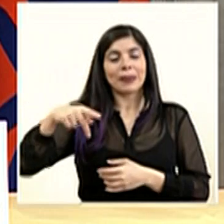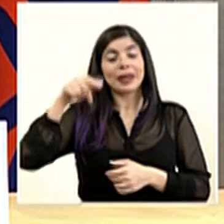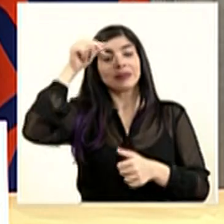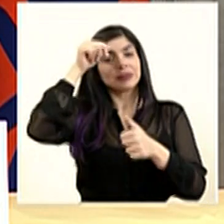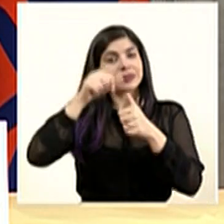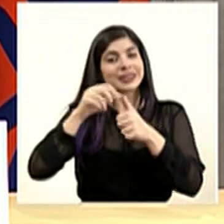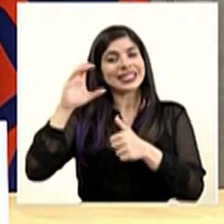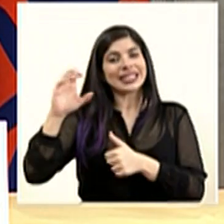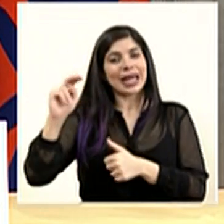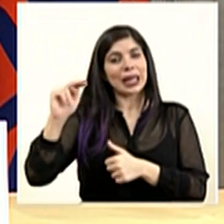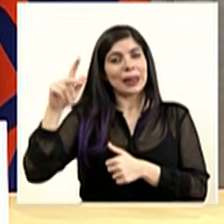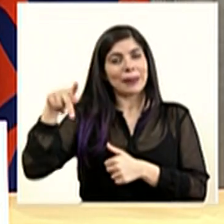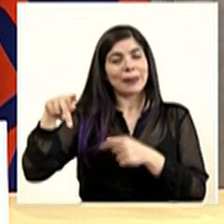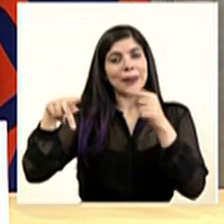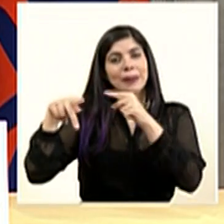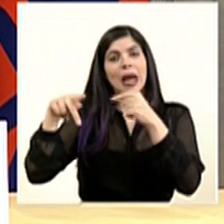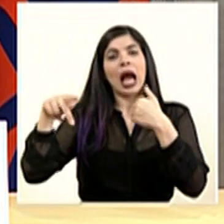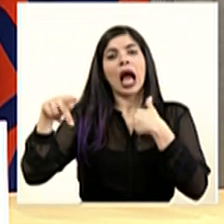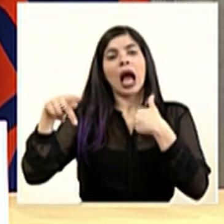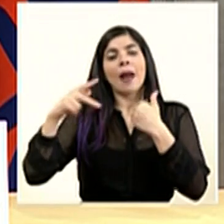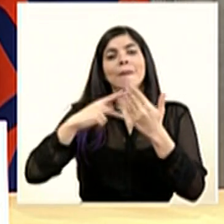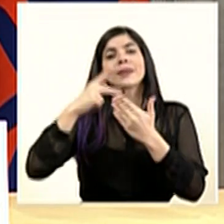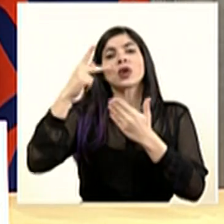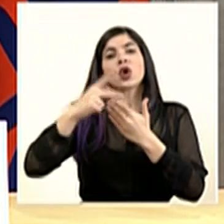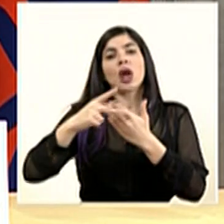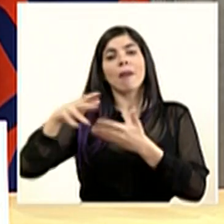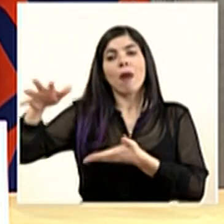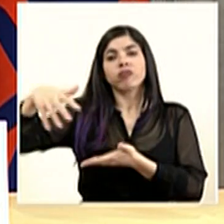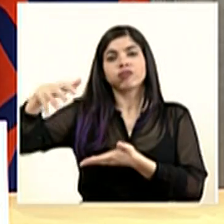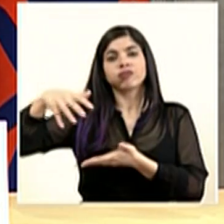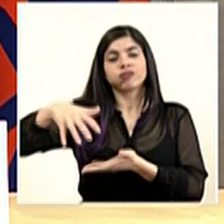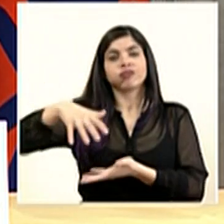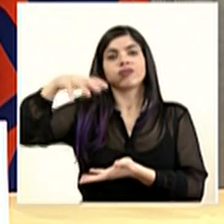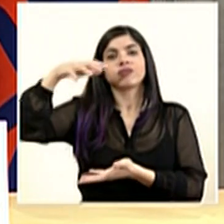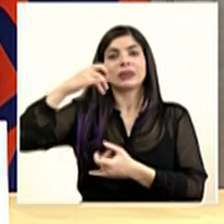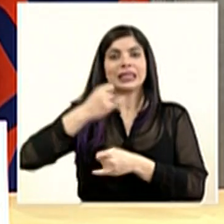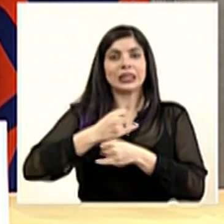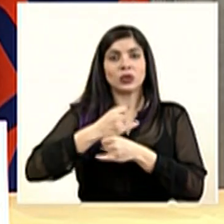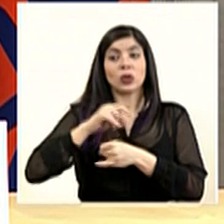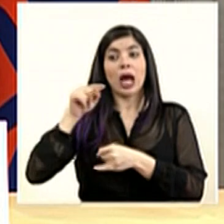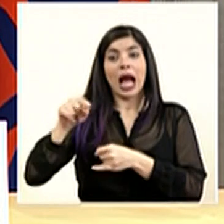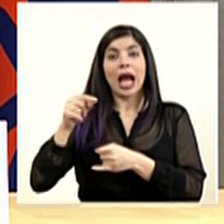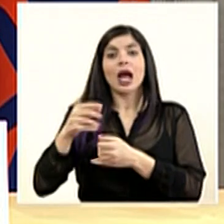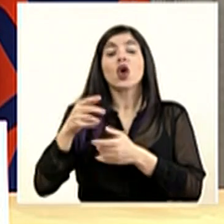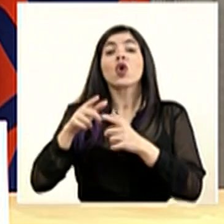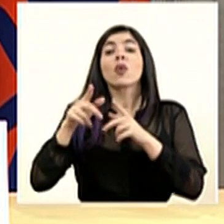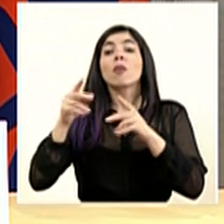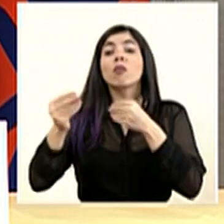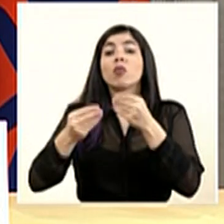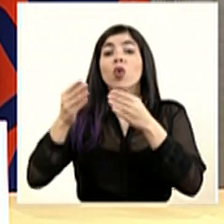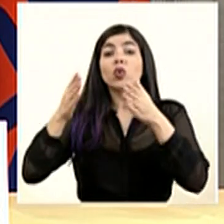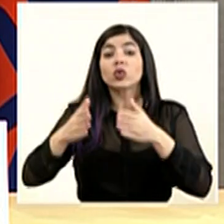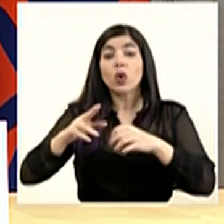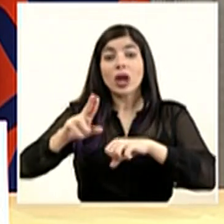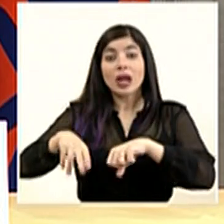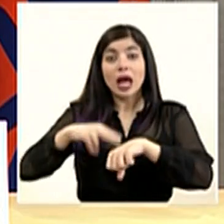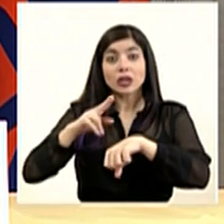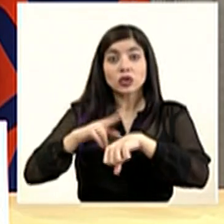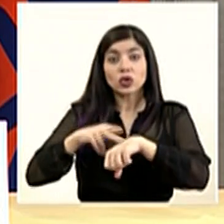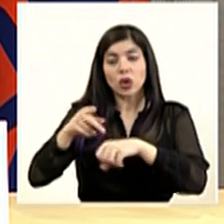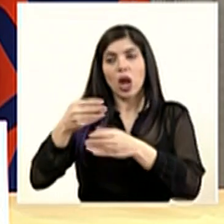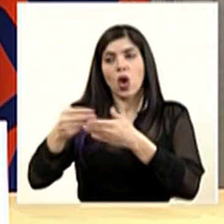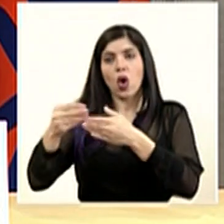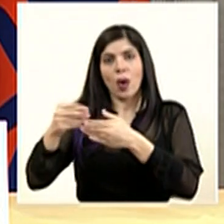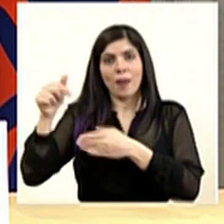que el CNP tiene el programa de abastecimiento institucional y aquí se compran los productores locales directamente, por lo tanto la lista de